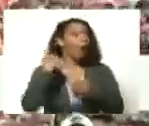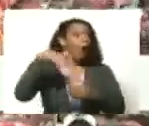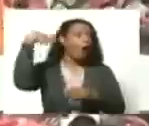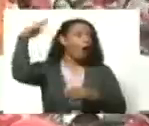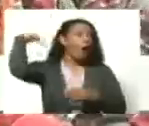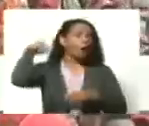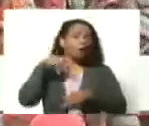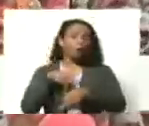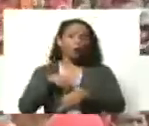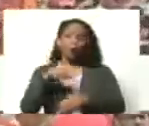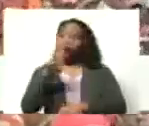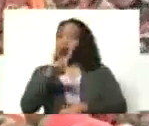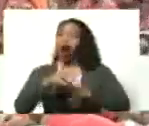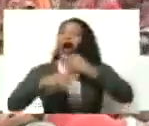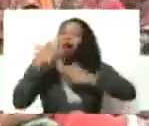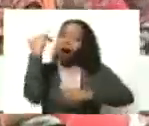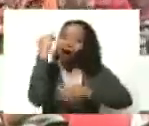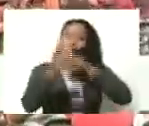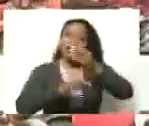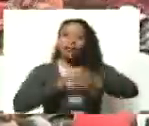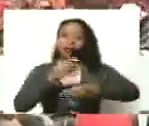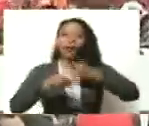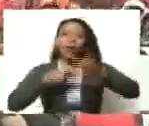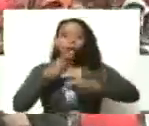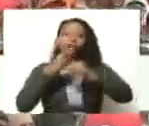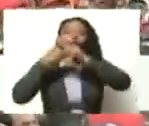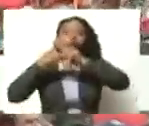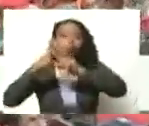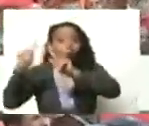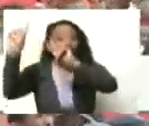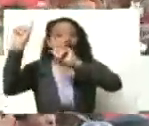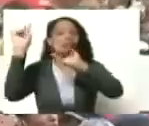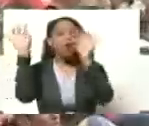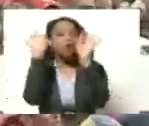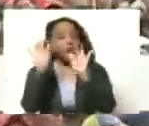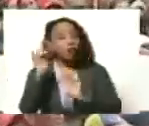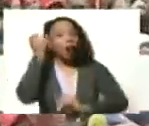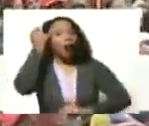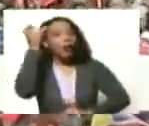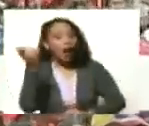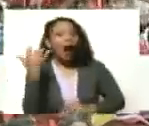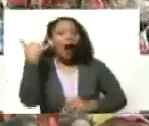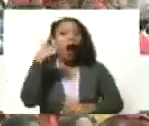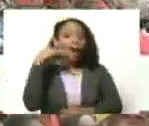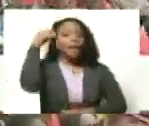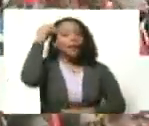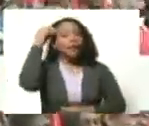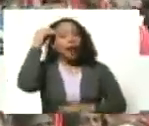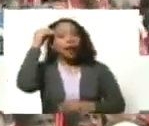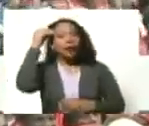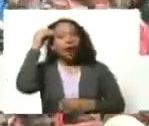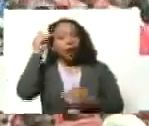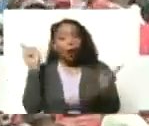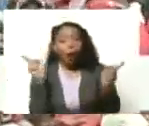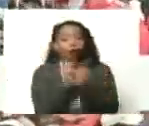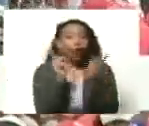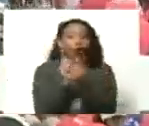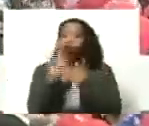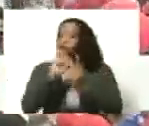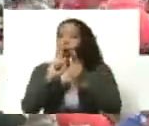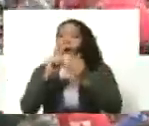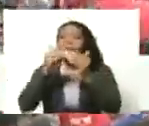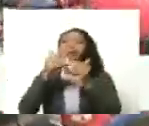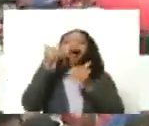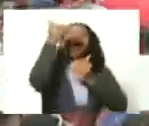No, hay que hacer política de otra manera. Hay que pensar más allá de uno mismo. Hay